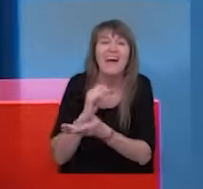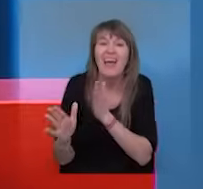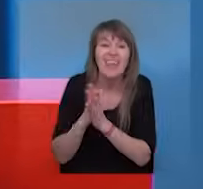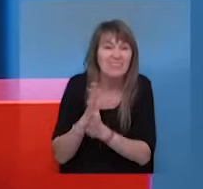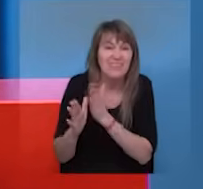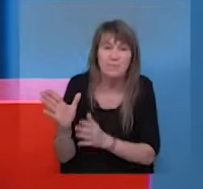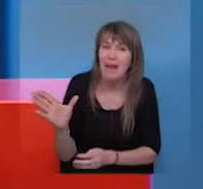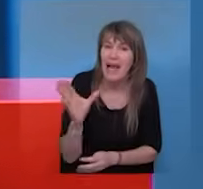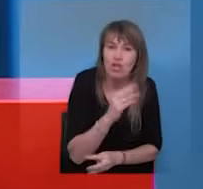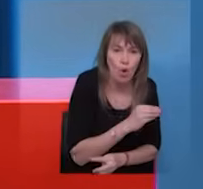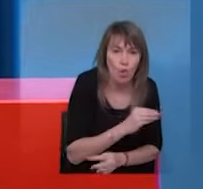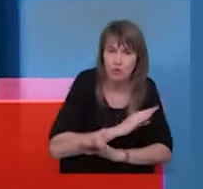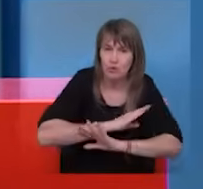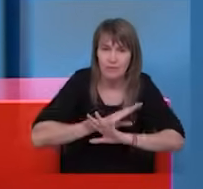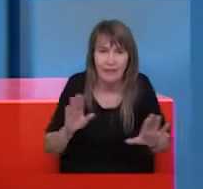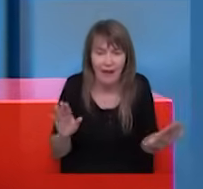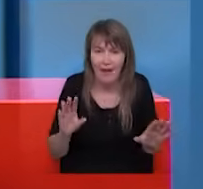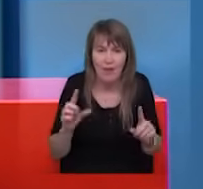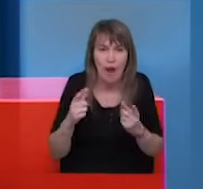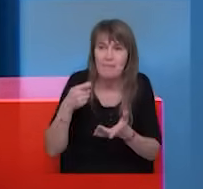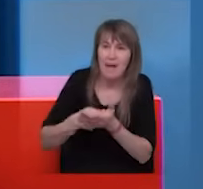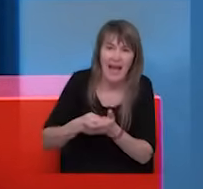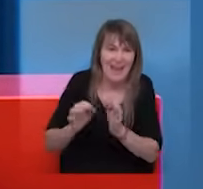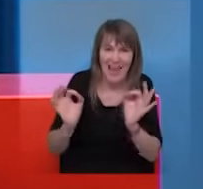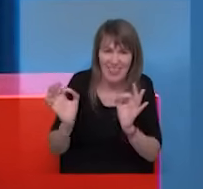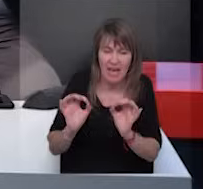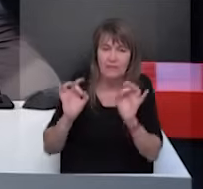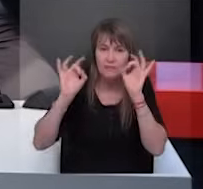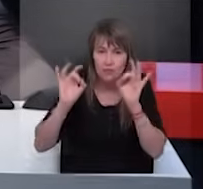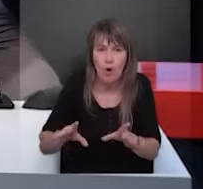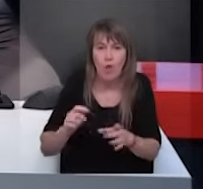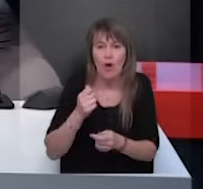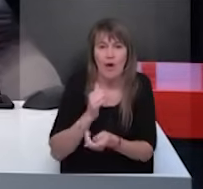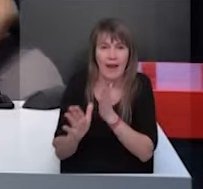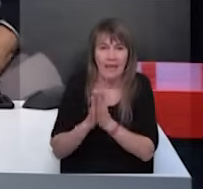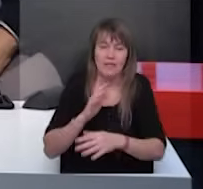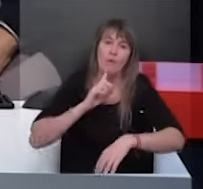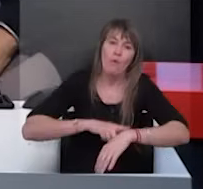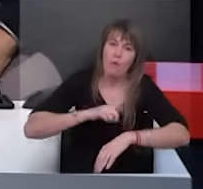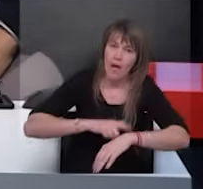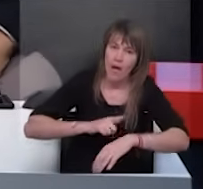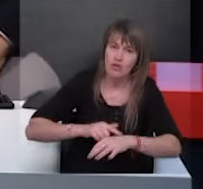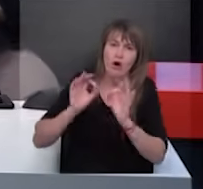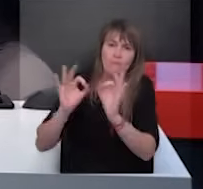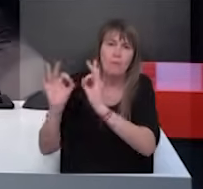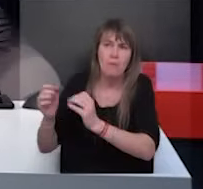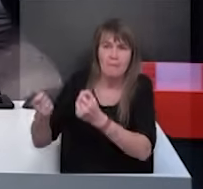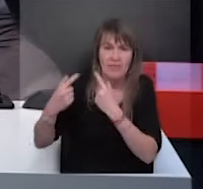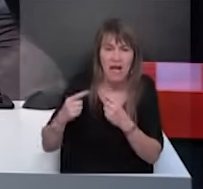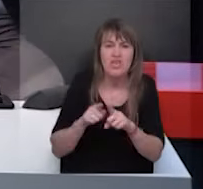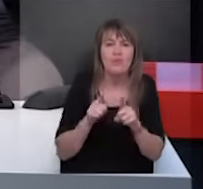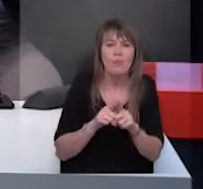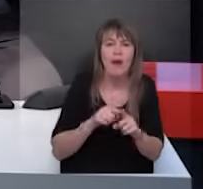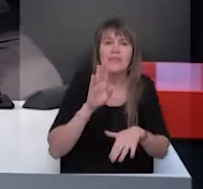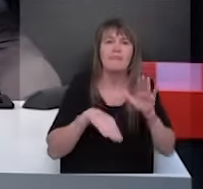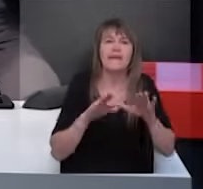partidos y no se puede contratar otro tipo de publicidad solamente en ciertos horarios y está distribuida de acuerdo al tamaño